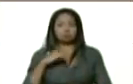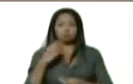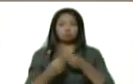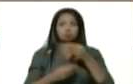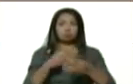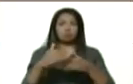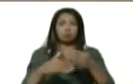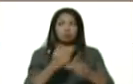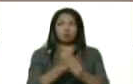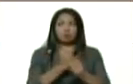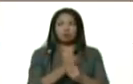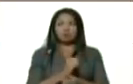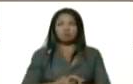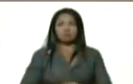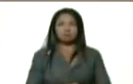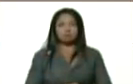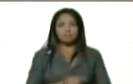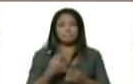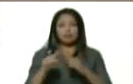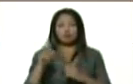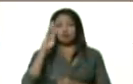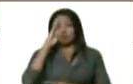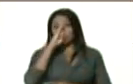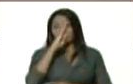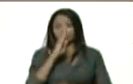trabajando. Pero Diosdado,